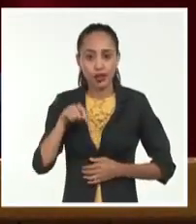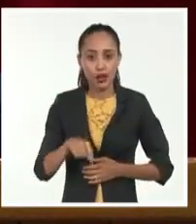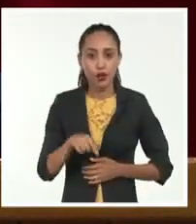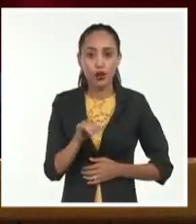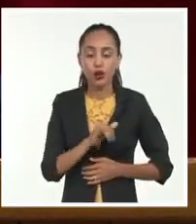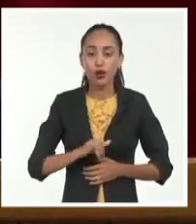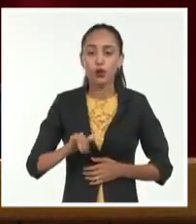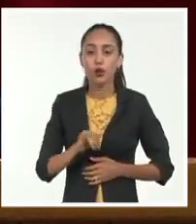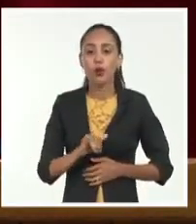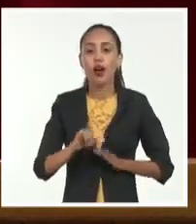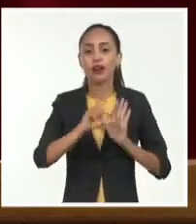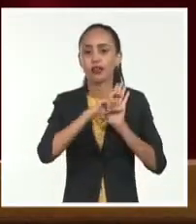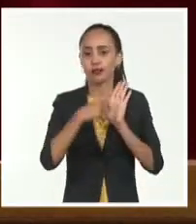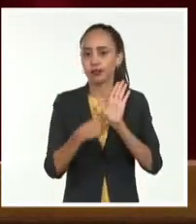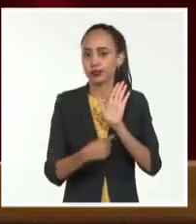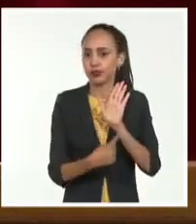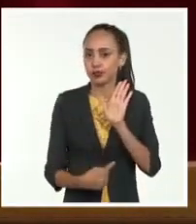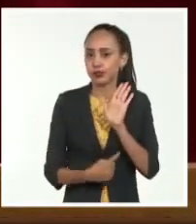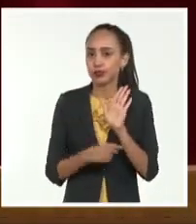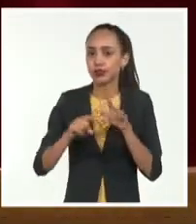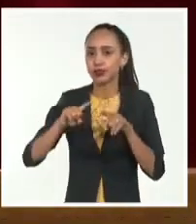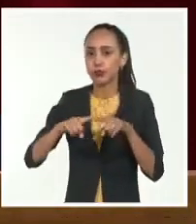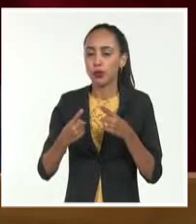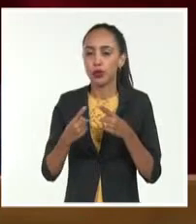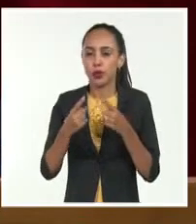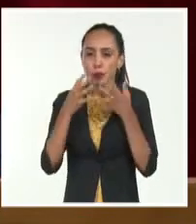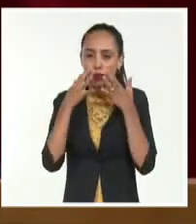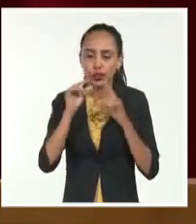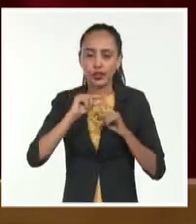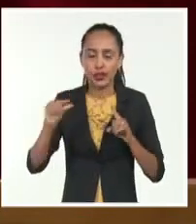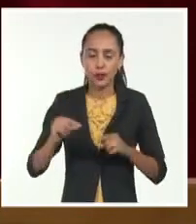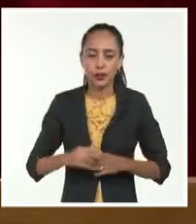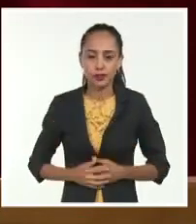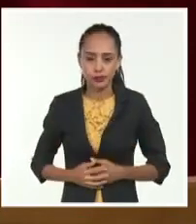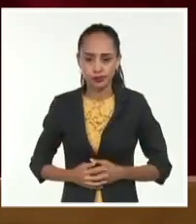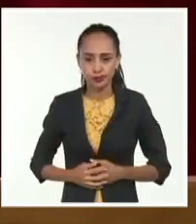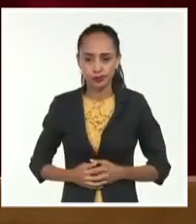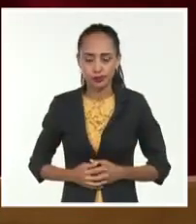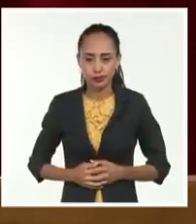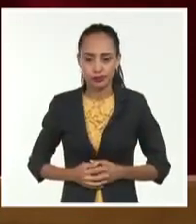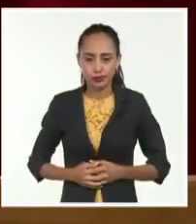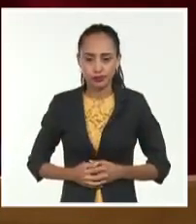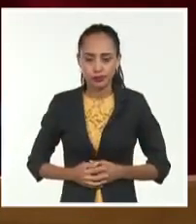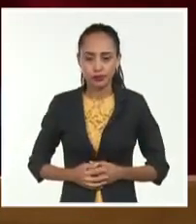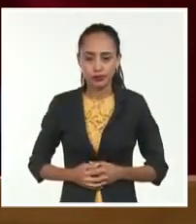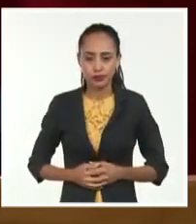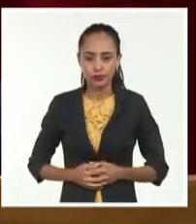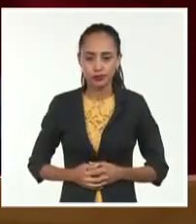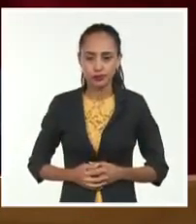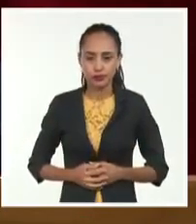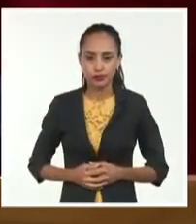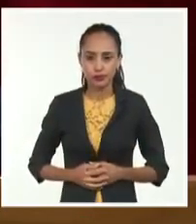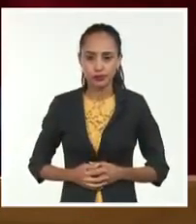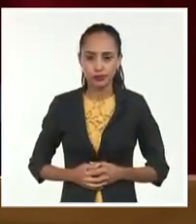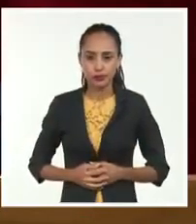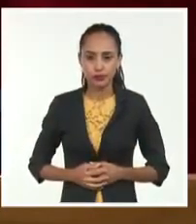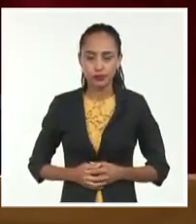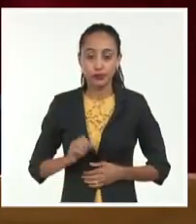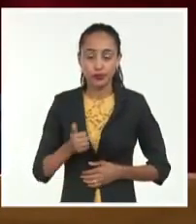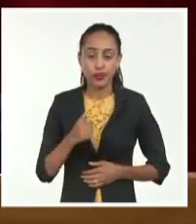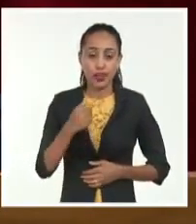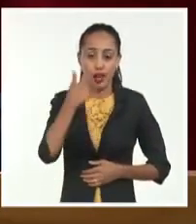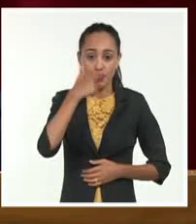jerarquía constitucional por el valor del tema para la sociedad cubana. Cuando el 10 de abril de